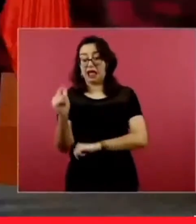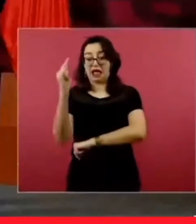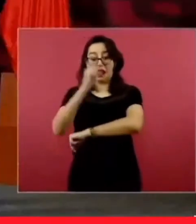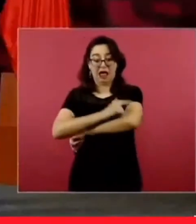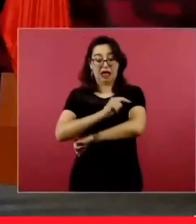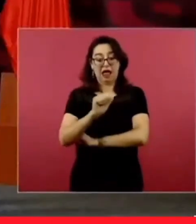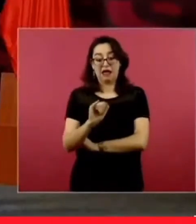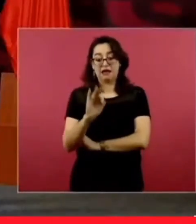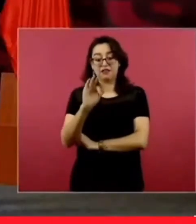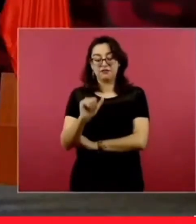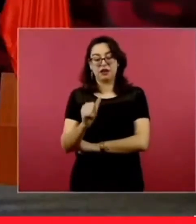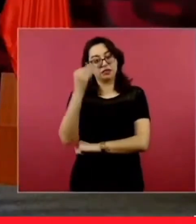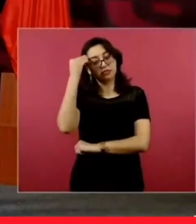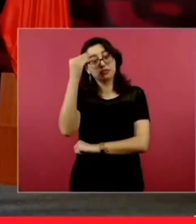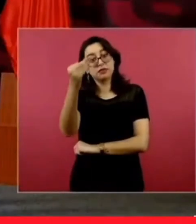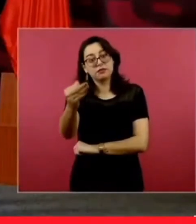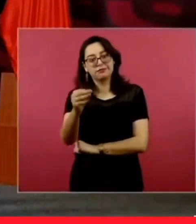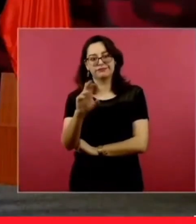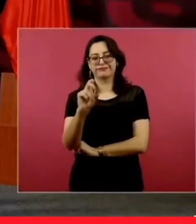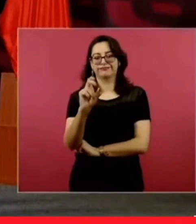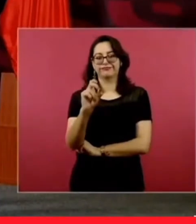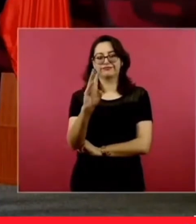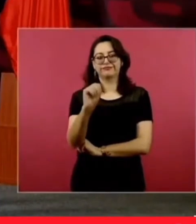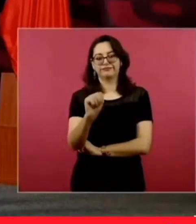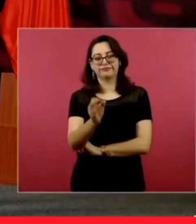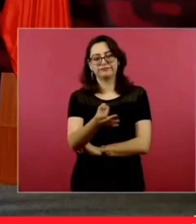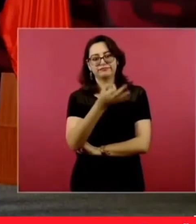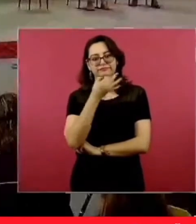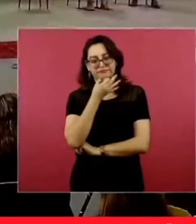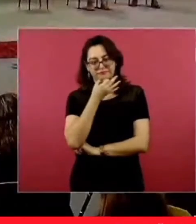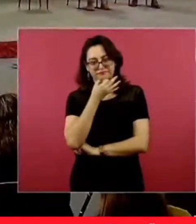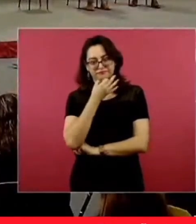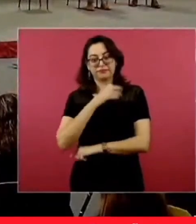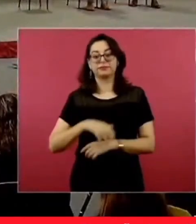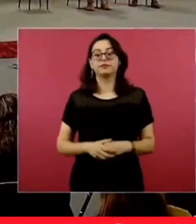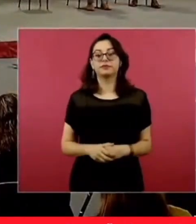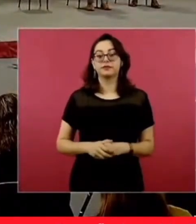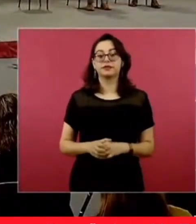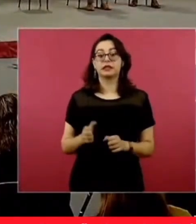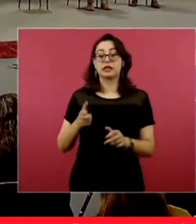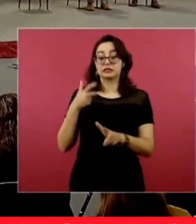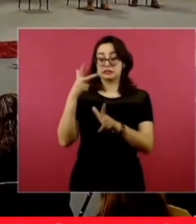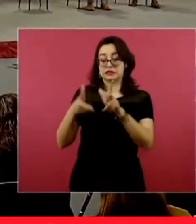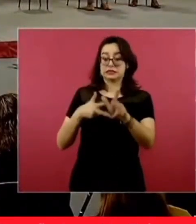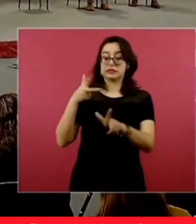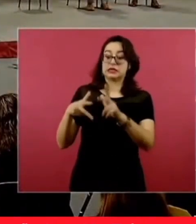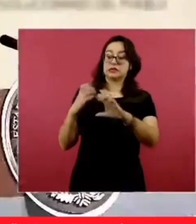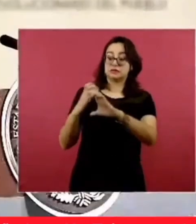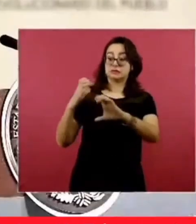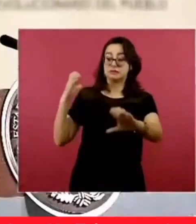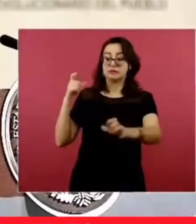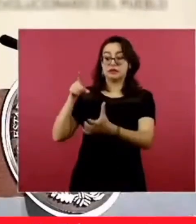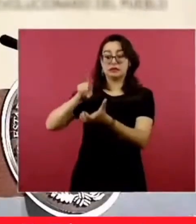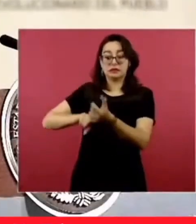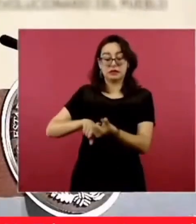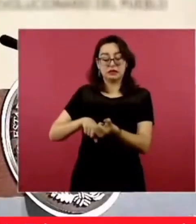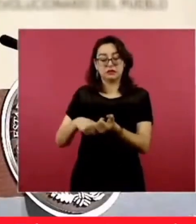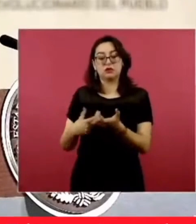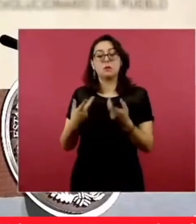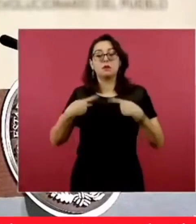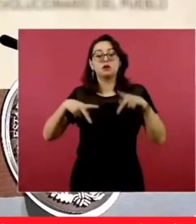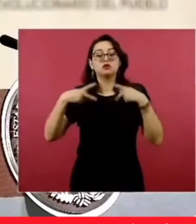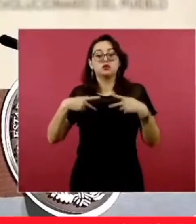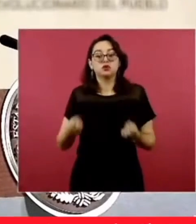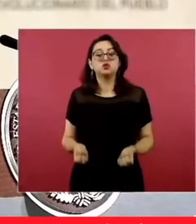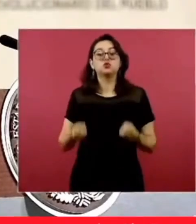a la estación del aeropuerto Felipe Ángeles. Cada tren tiene una capacidad para transportar